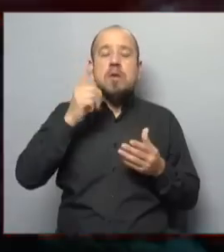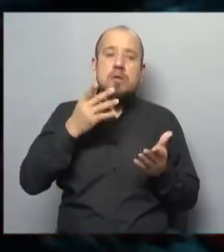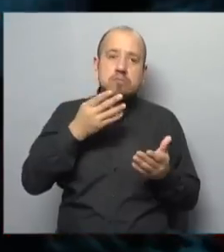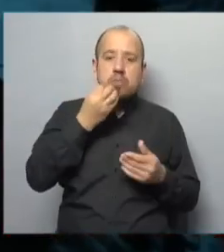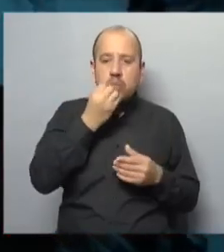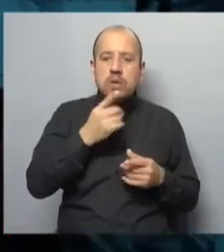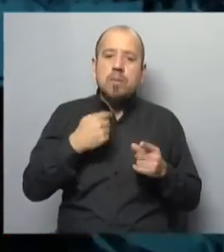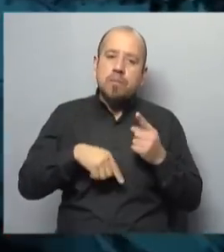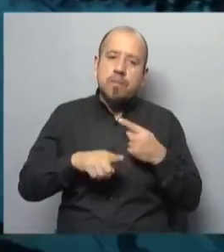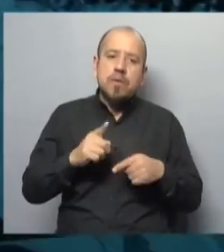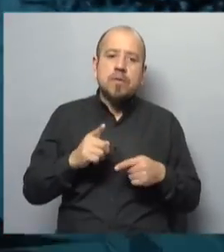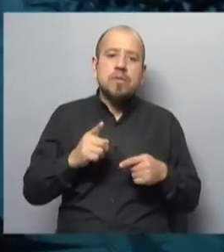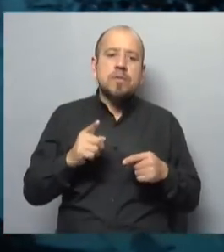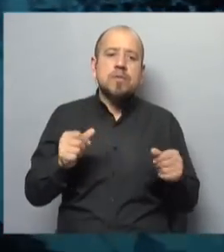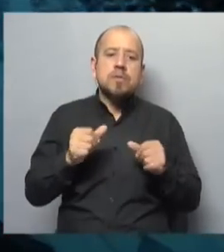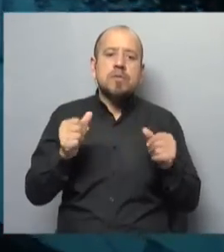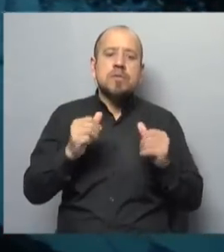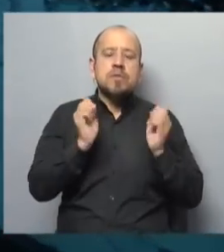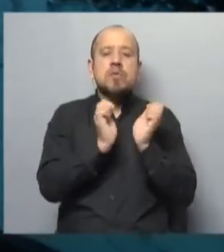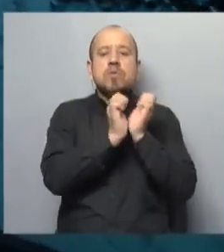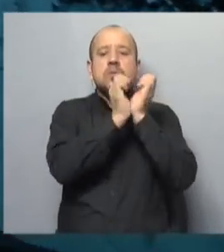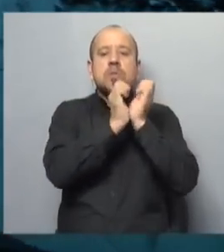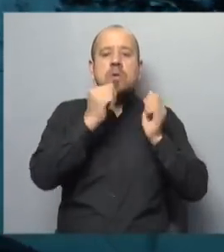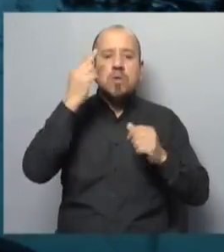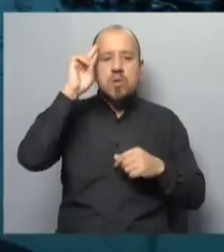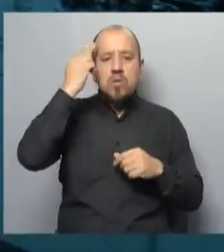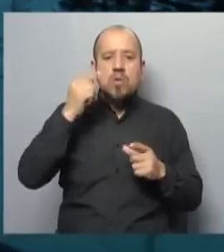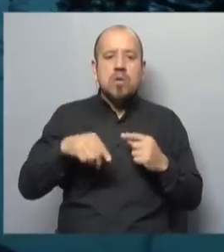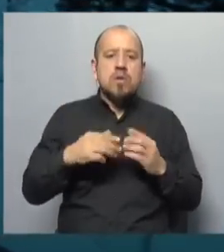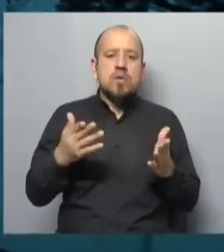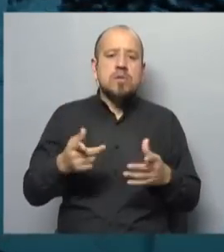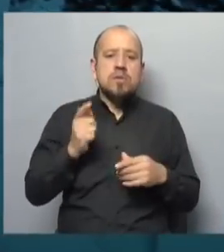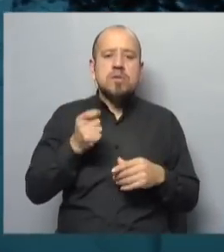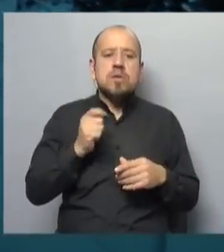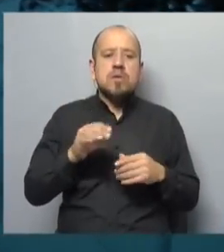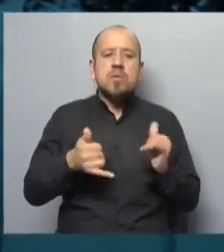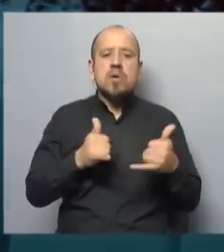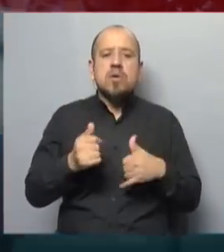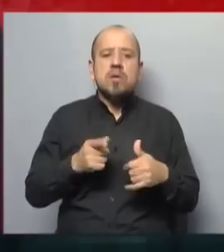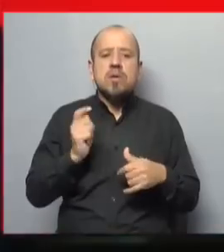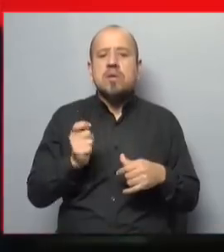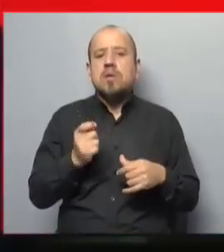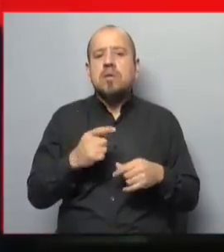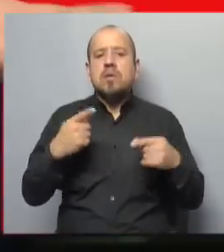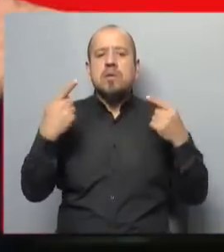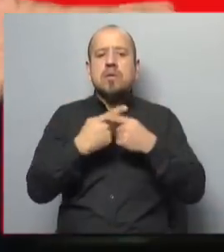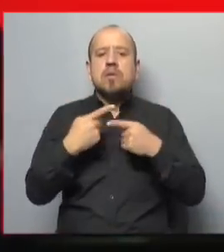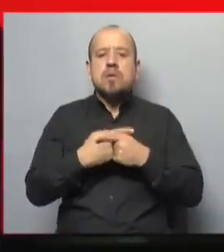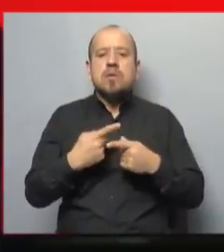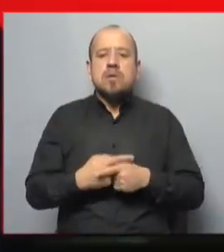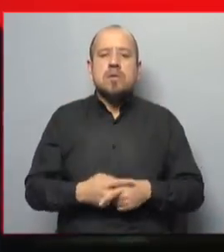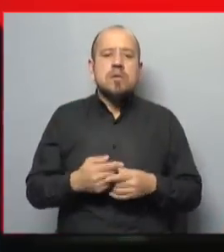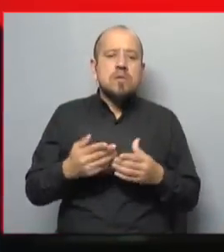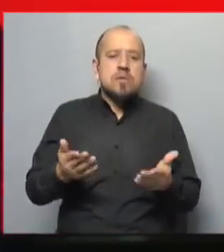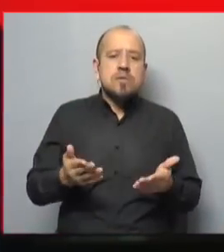pero llevada a cabo en esto de la copa uruguay una cosa que no se sabe muy bien y que juegan y cuando juegan y contra que juegan y ningún valor no